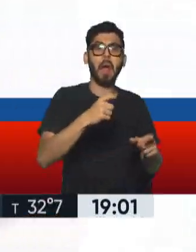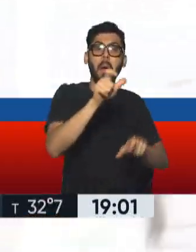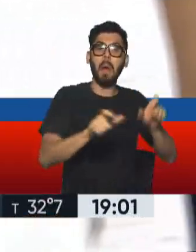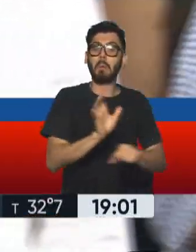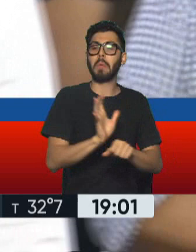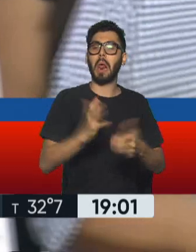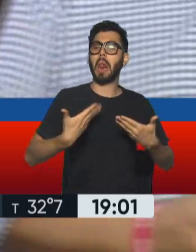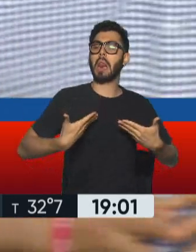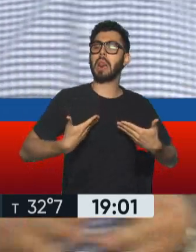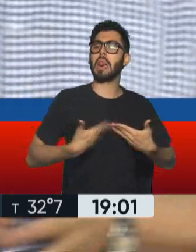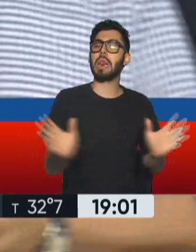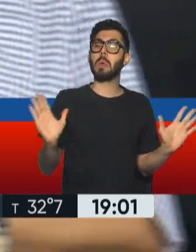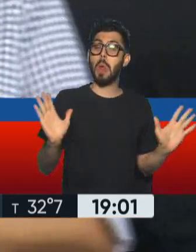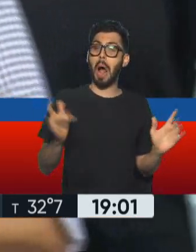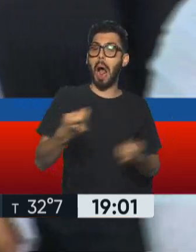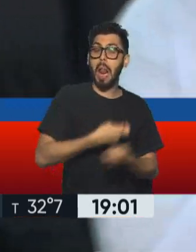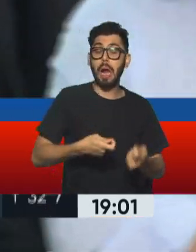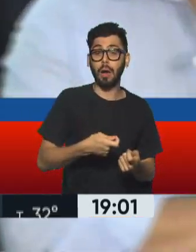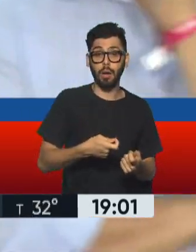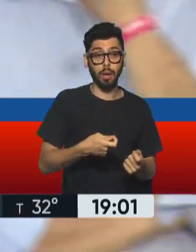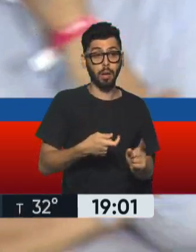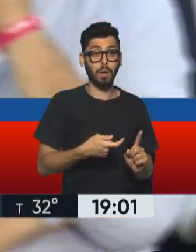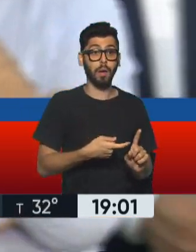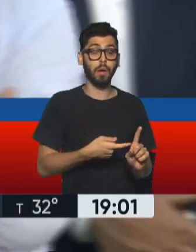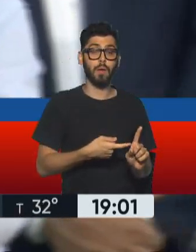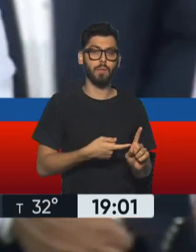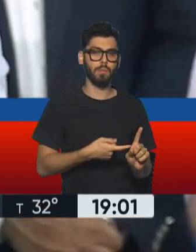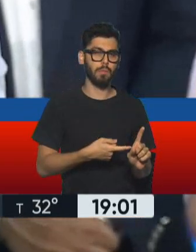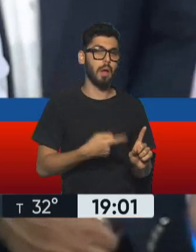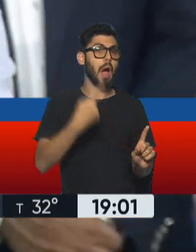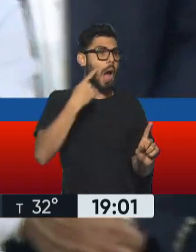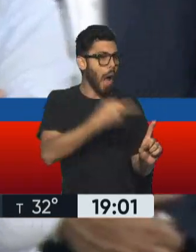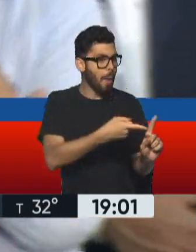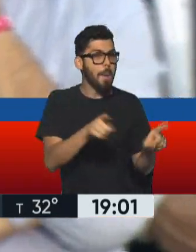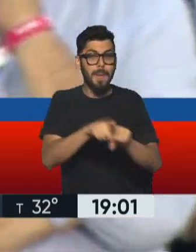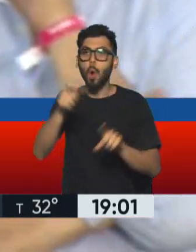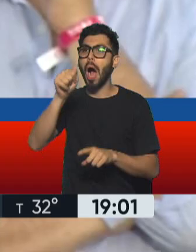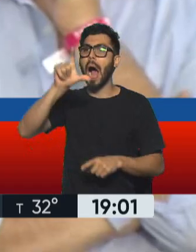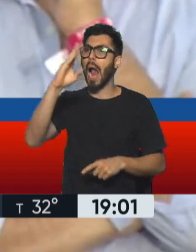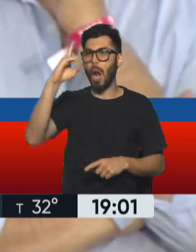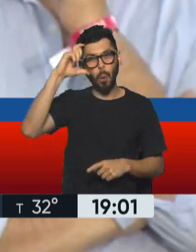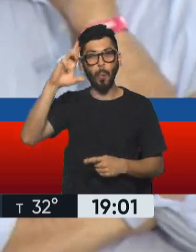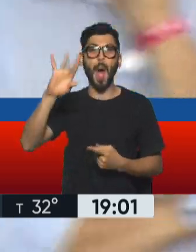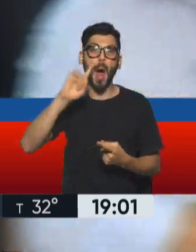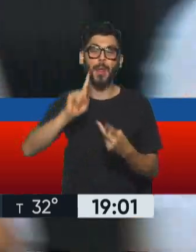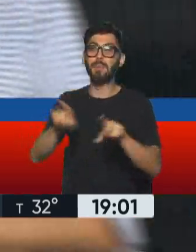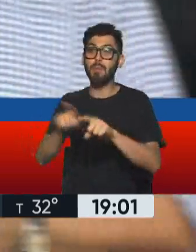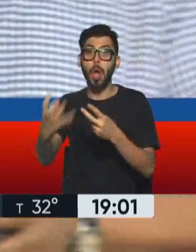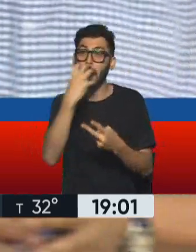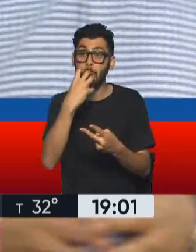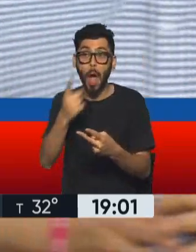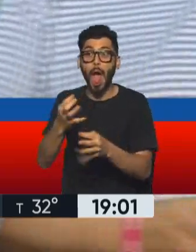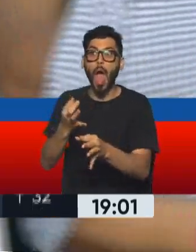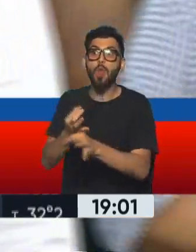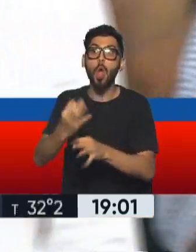boca de ser tales hubieran seguido el ejemplo de liberales como Alberdi y como Sarmiento, que le dieron a la educación pública